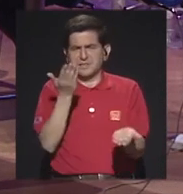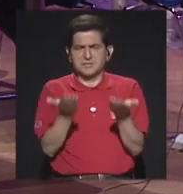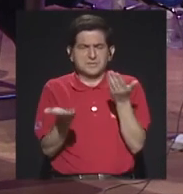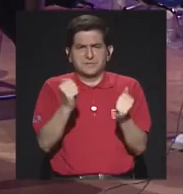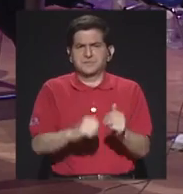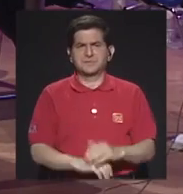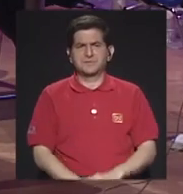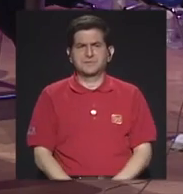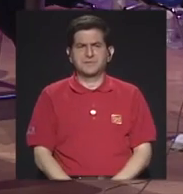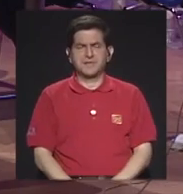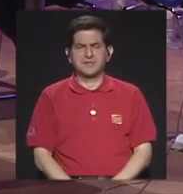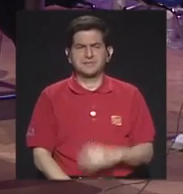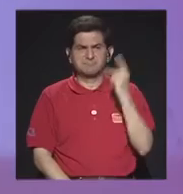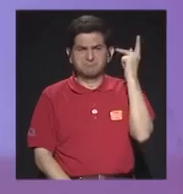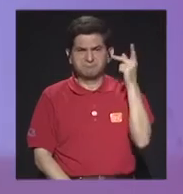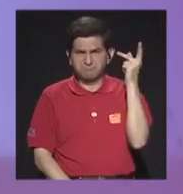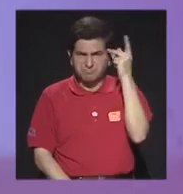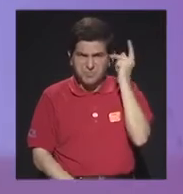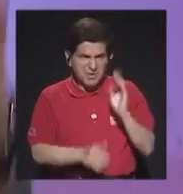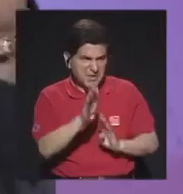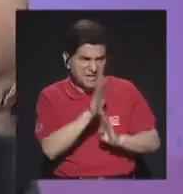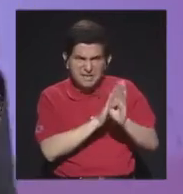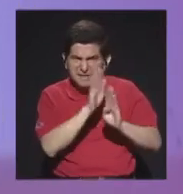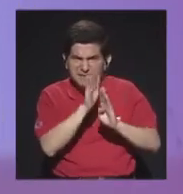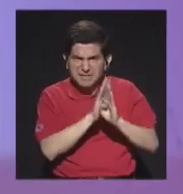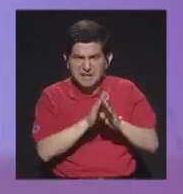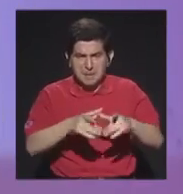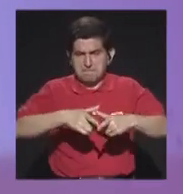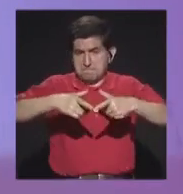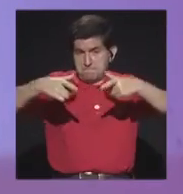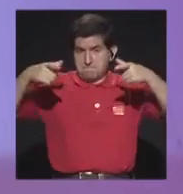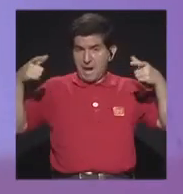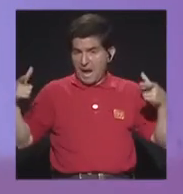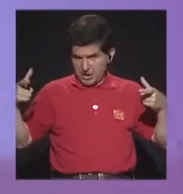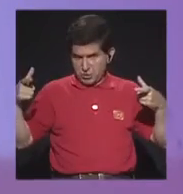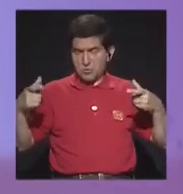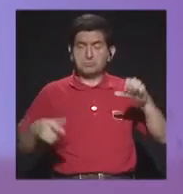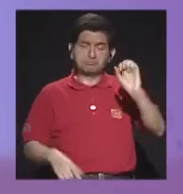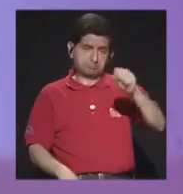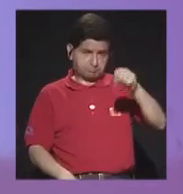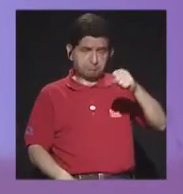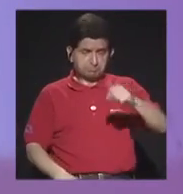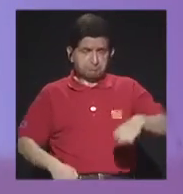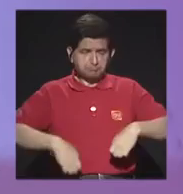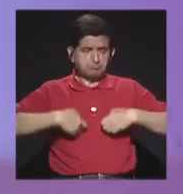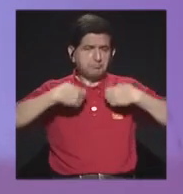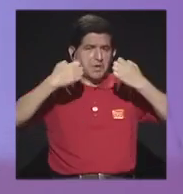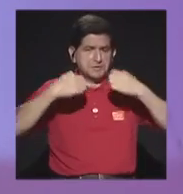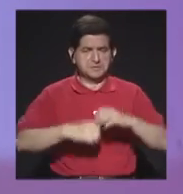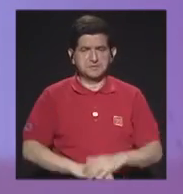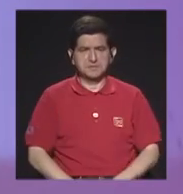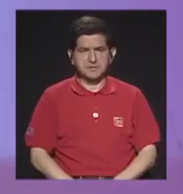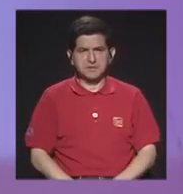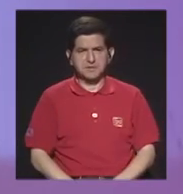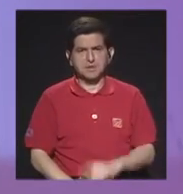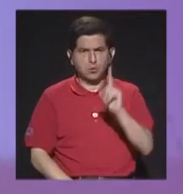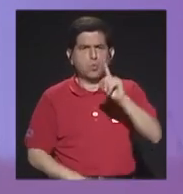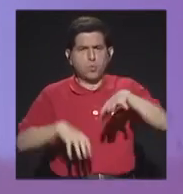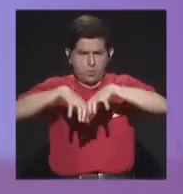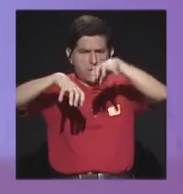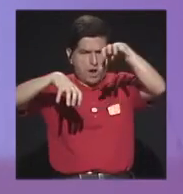existido una política de desarrollo o de macro desarrollo, sí es cierto que existe, pues es un